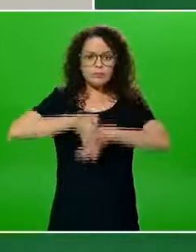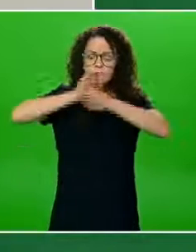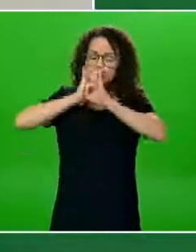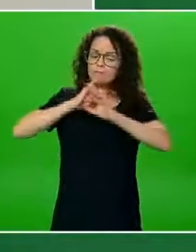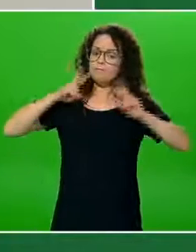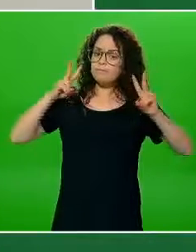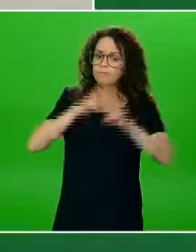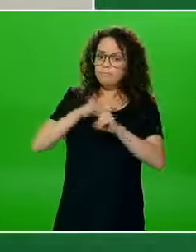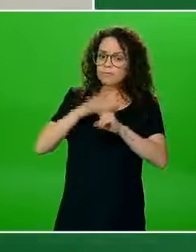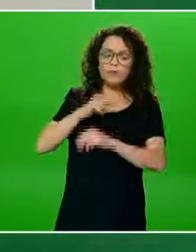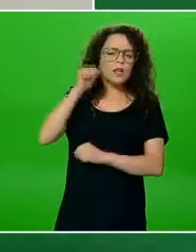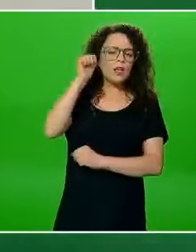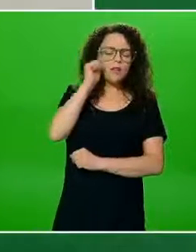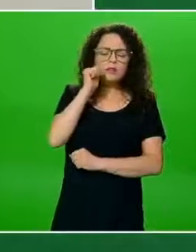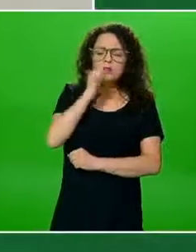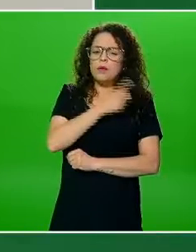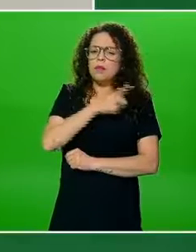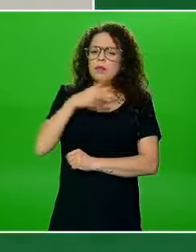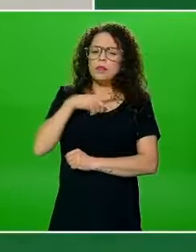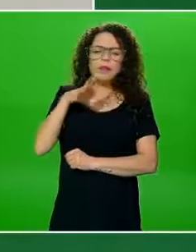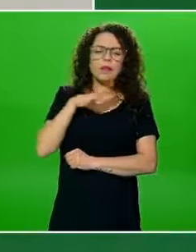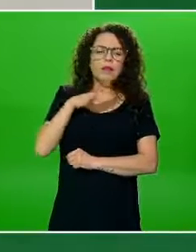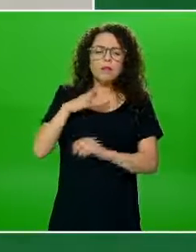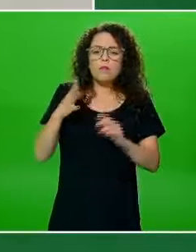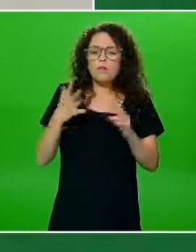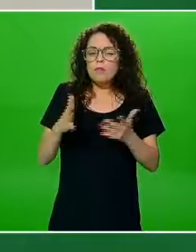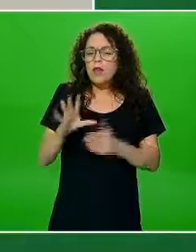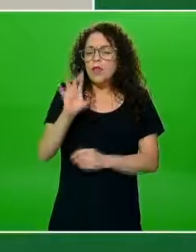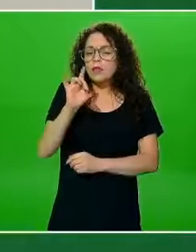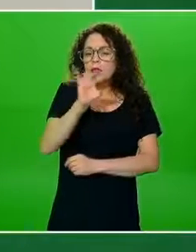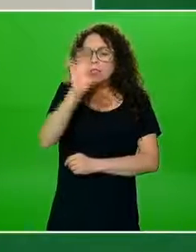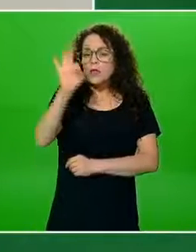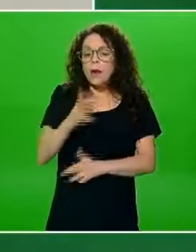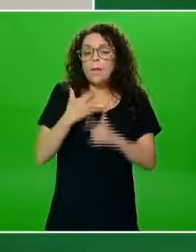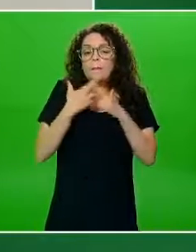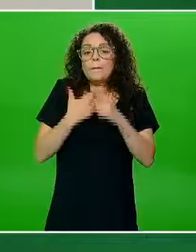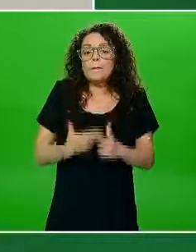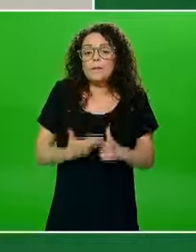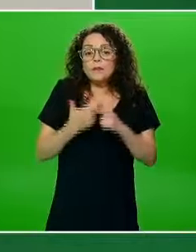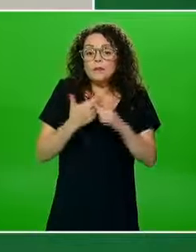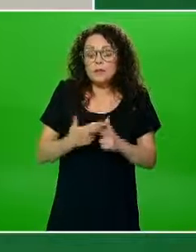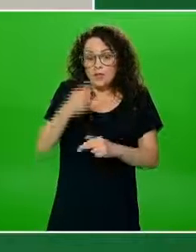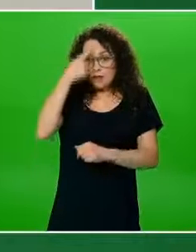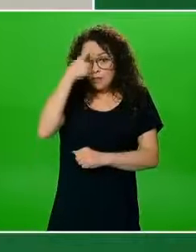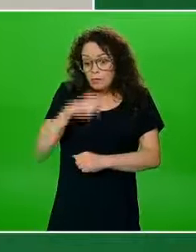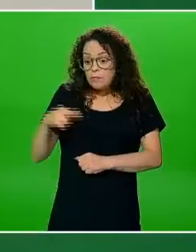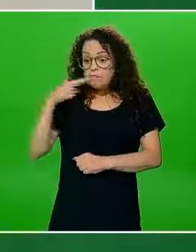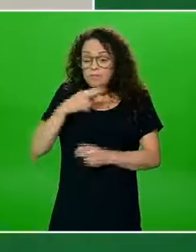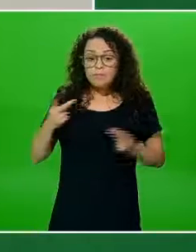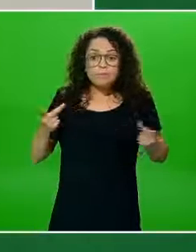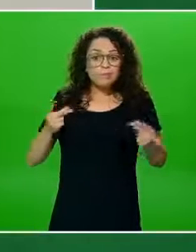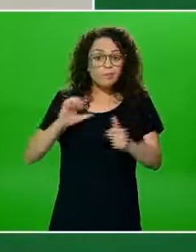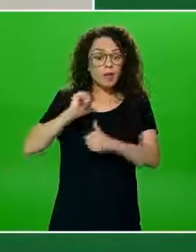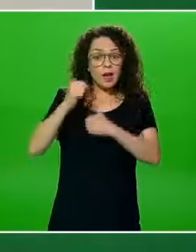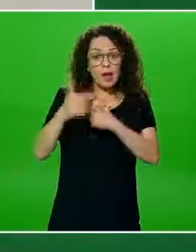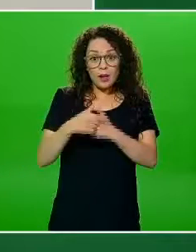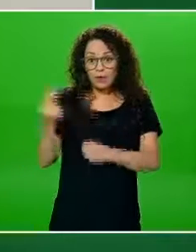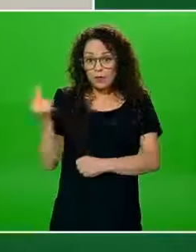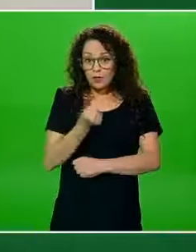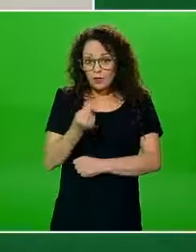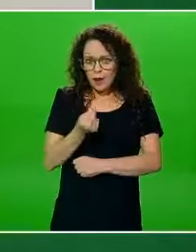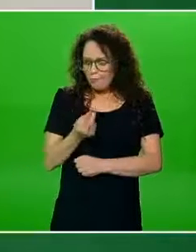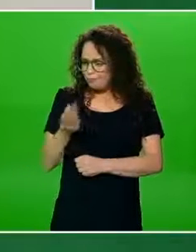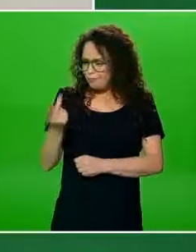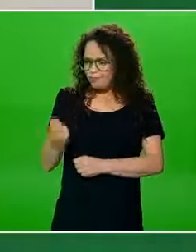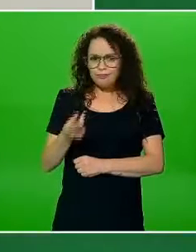menos un 30%, ¿sí?, disponible inmediato para efectos de recibir pacientes